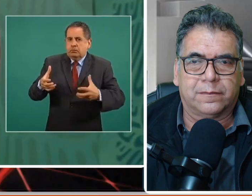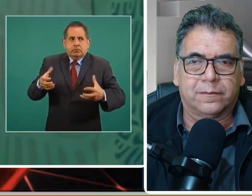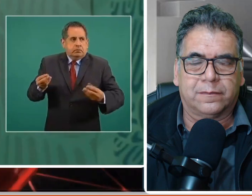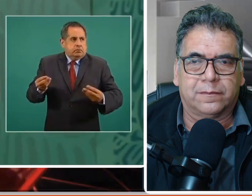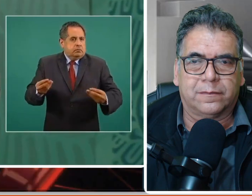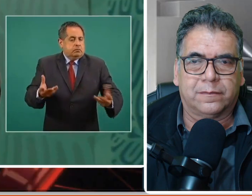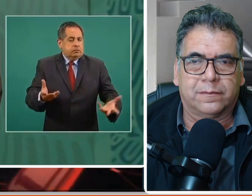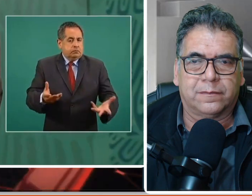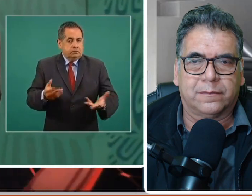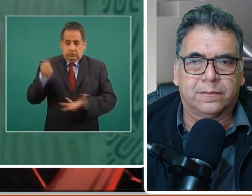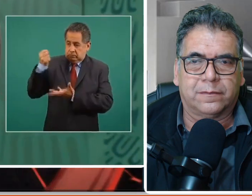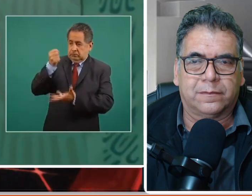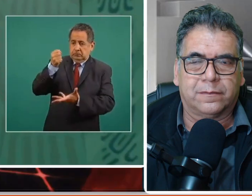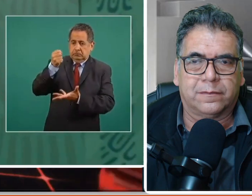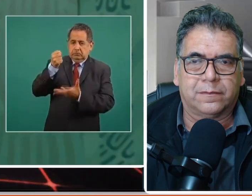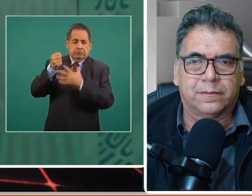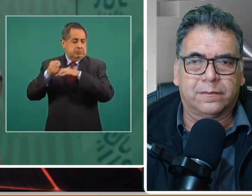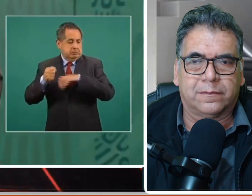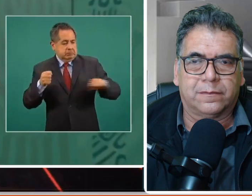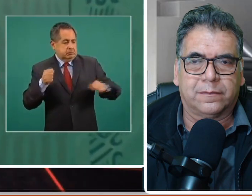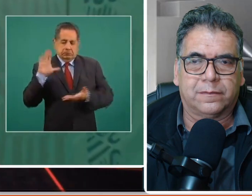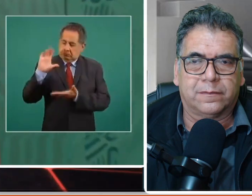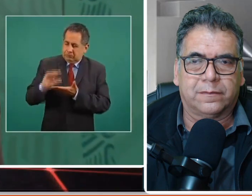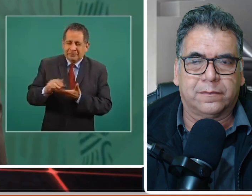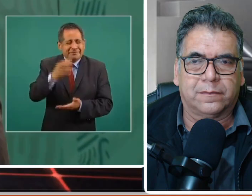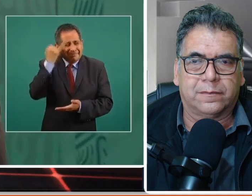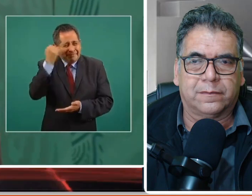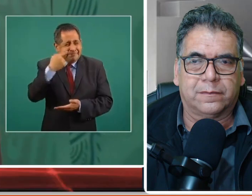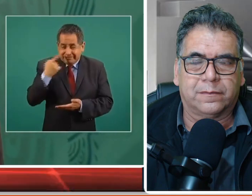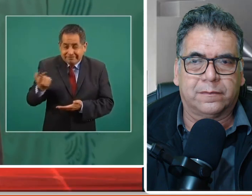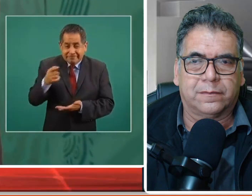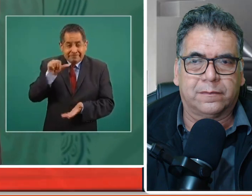¿Cuándo va a alcanzar el presupuesto? Miren, 16,000 millones